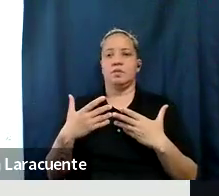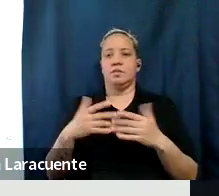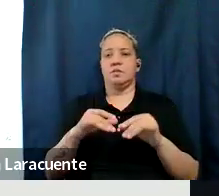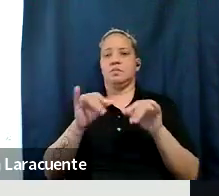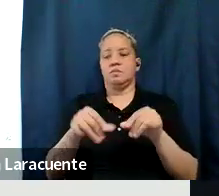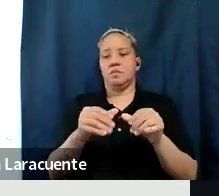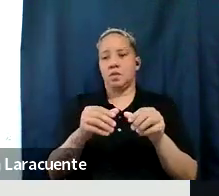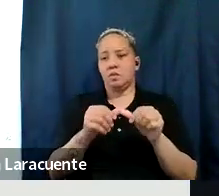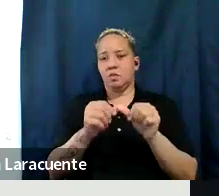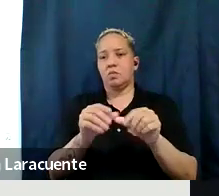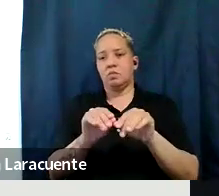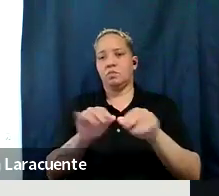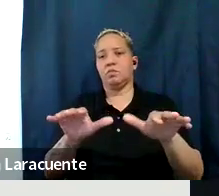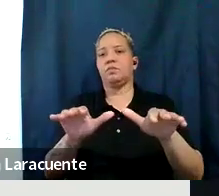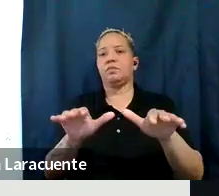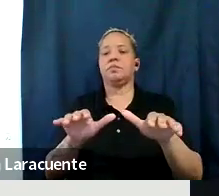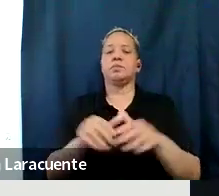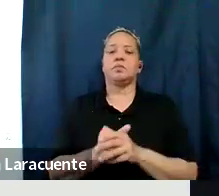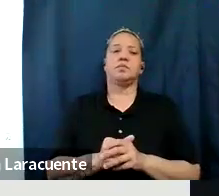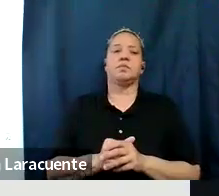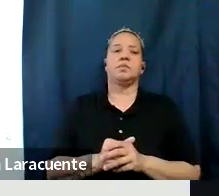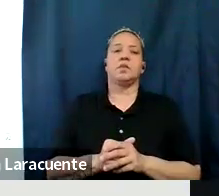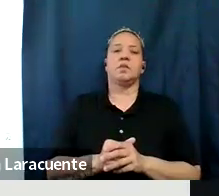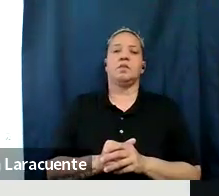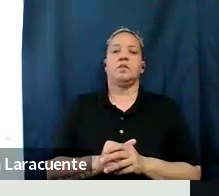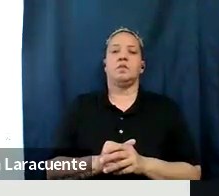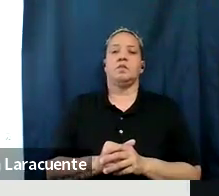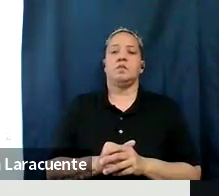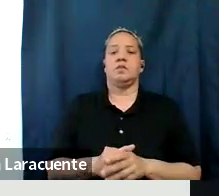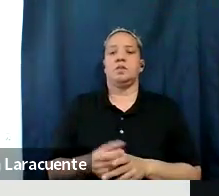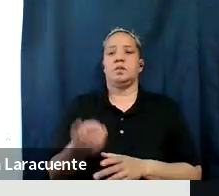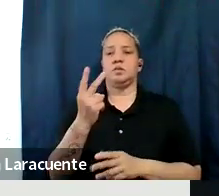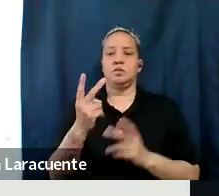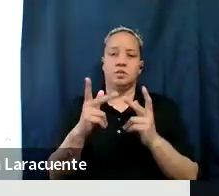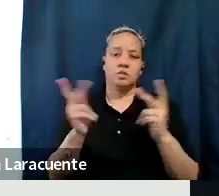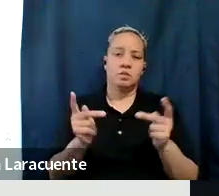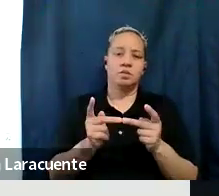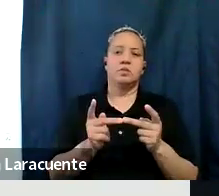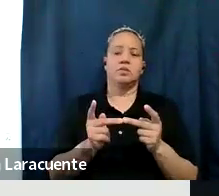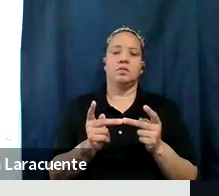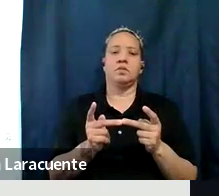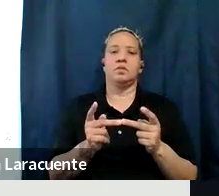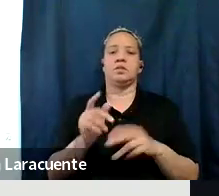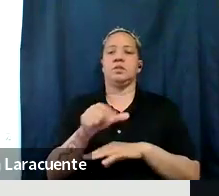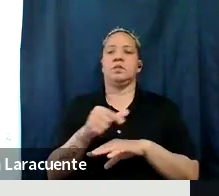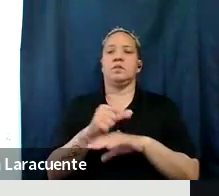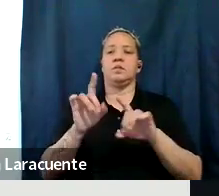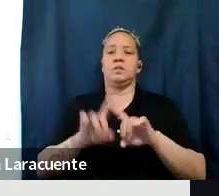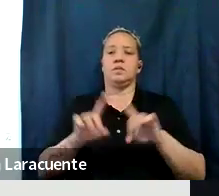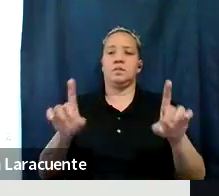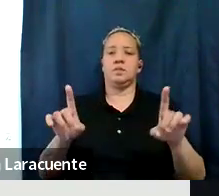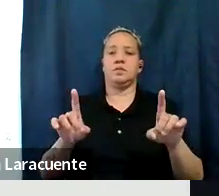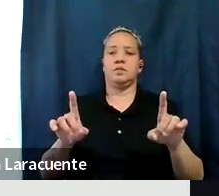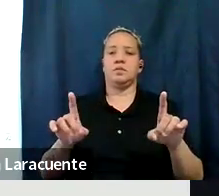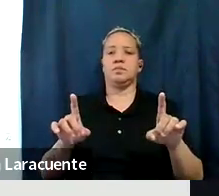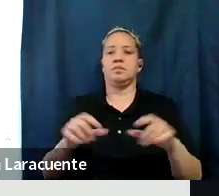siguiera repartido ese legado físicamente en dos lugares, en dos geografías diferenciadas, como es el Archivo